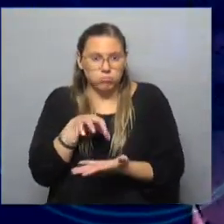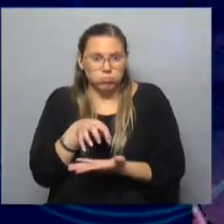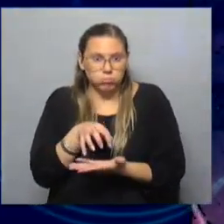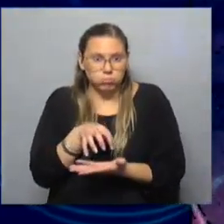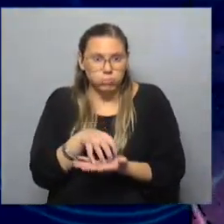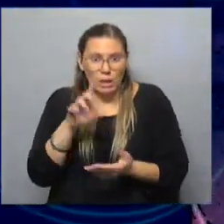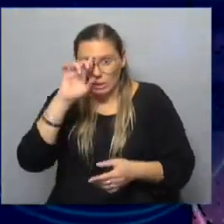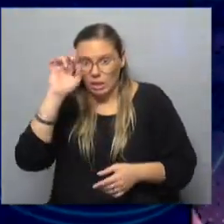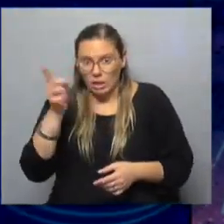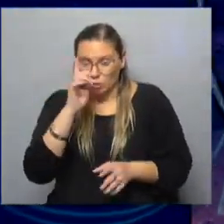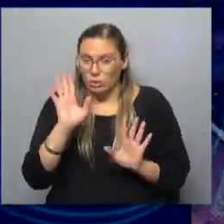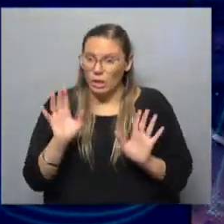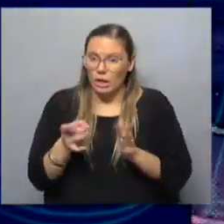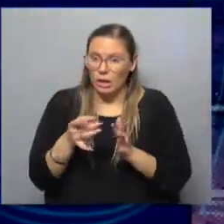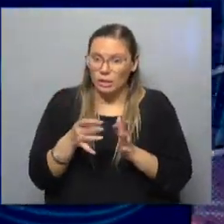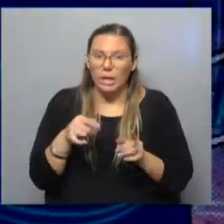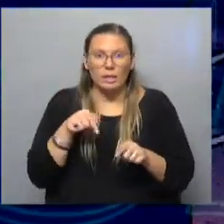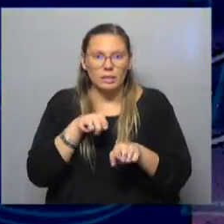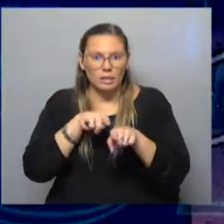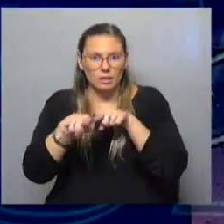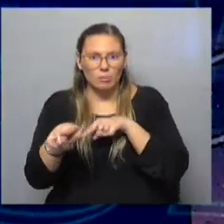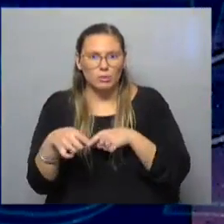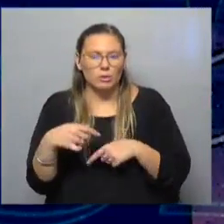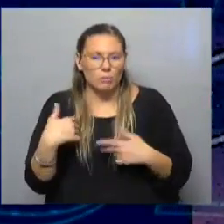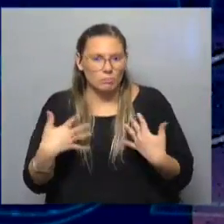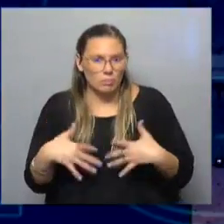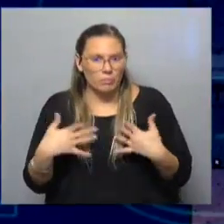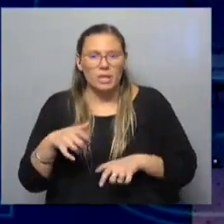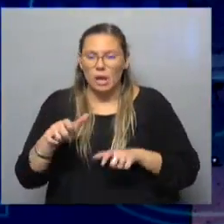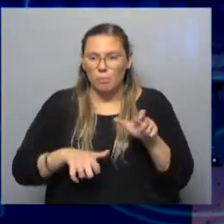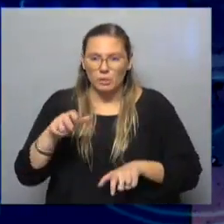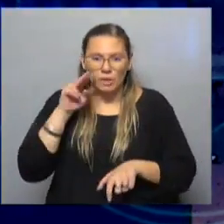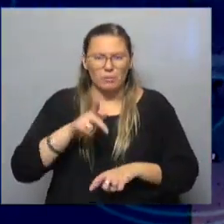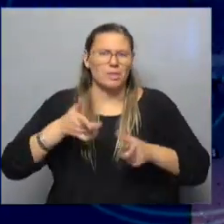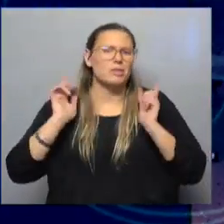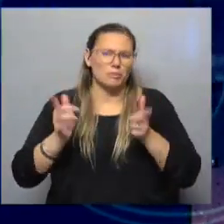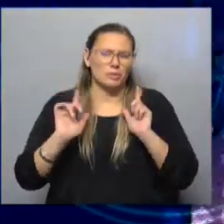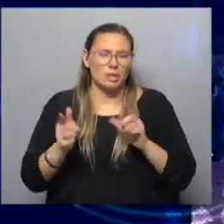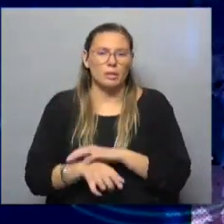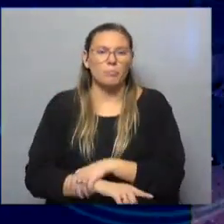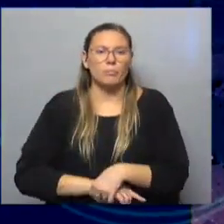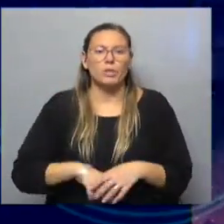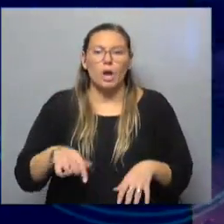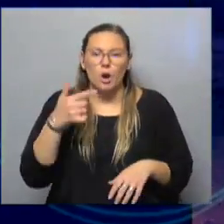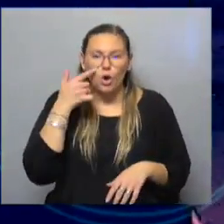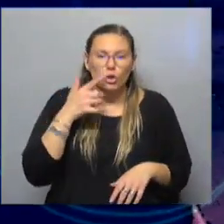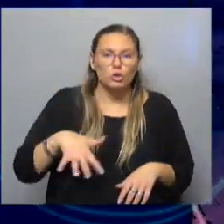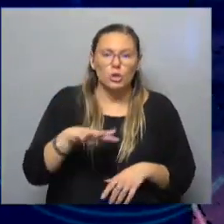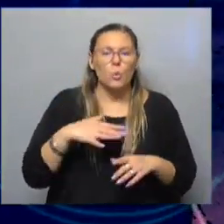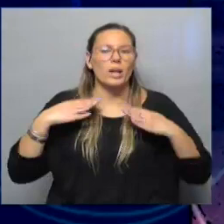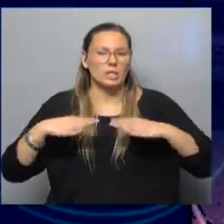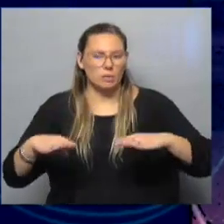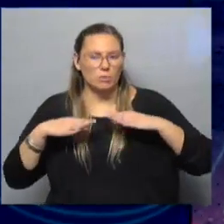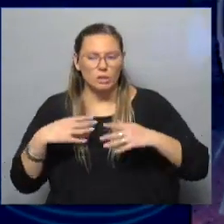de nivel internacional y tenerla en esta transmisión va a ser un lujo, y los televidentes verla la van a disfrutar seguro. Vos que conocés el lugar, el gimnasio, a